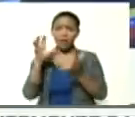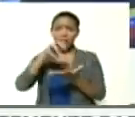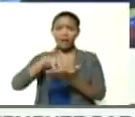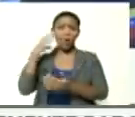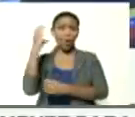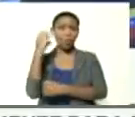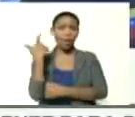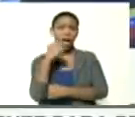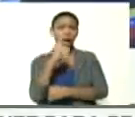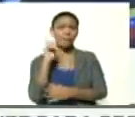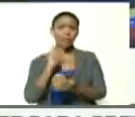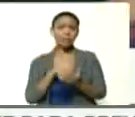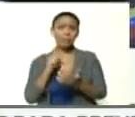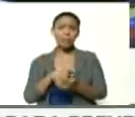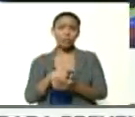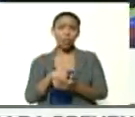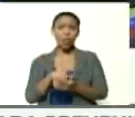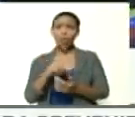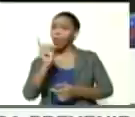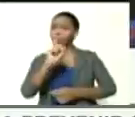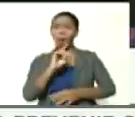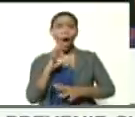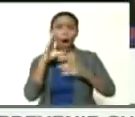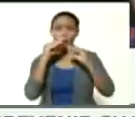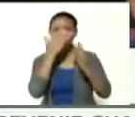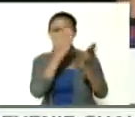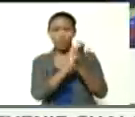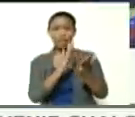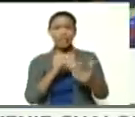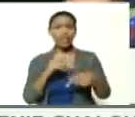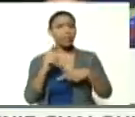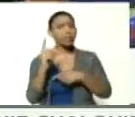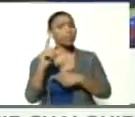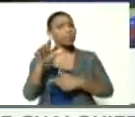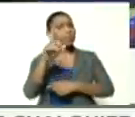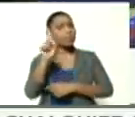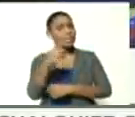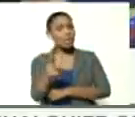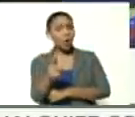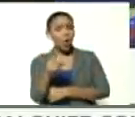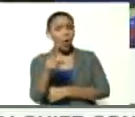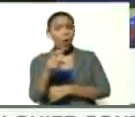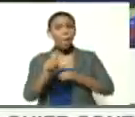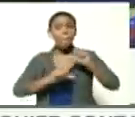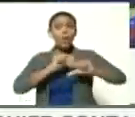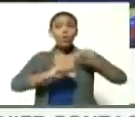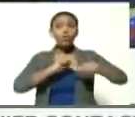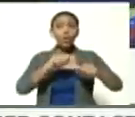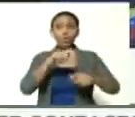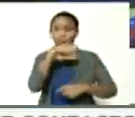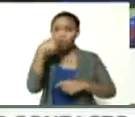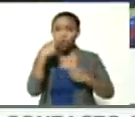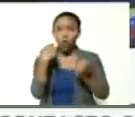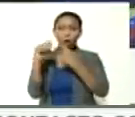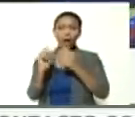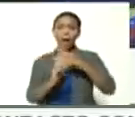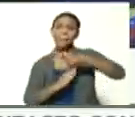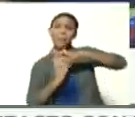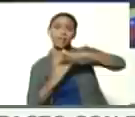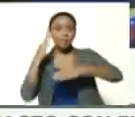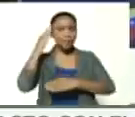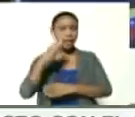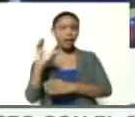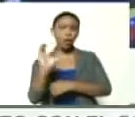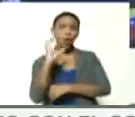tiene presencia, ¿no? No estamos hablando de la frontera, sino donde está la producción de droga, donde están las bases militares colombianas, pero